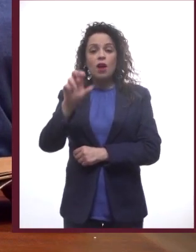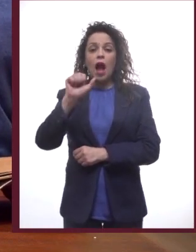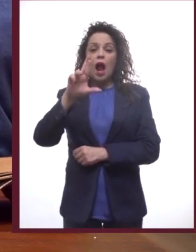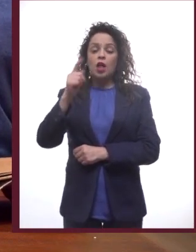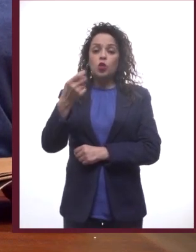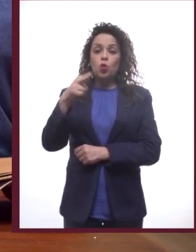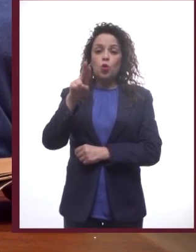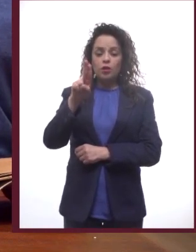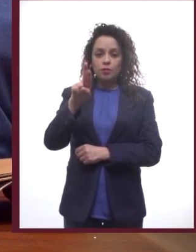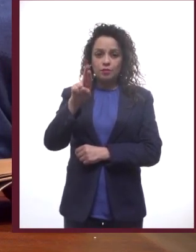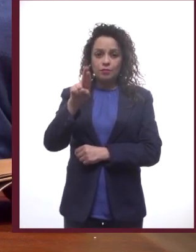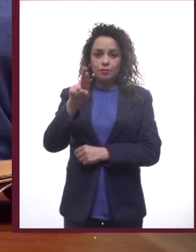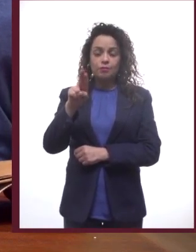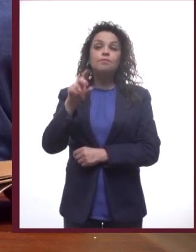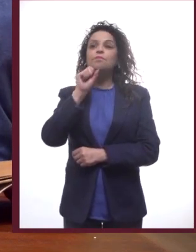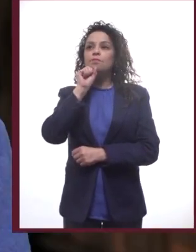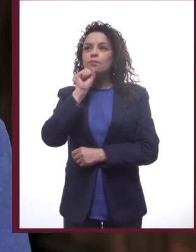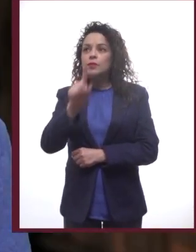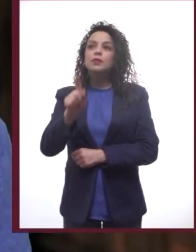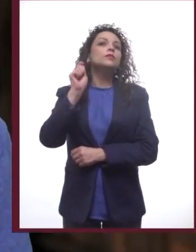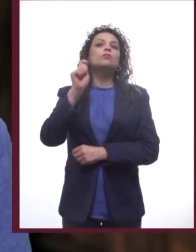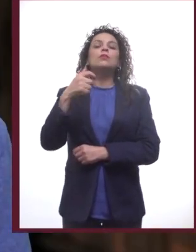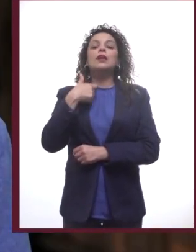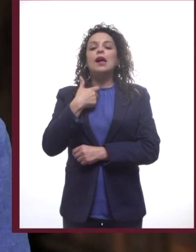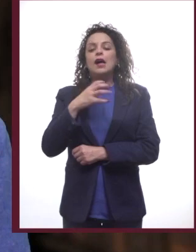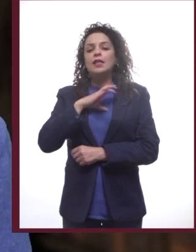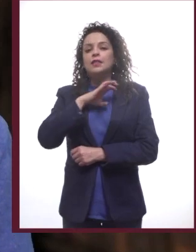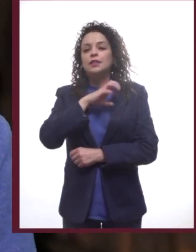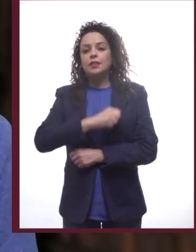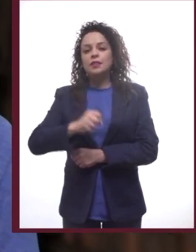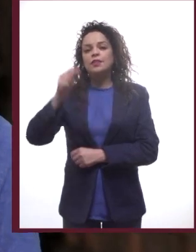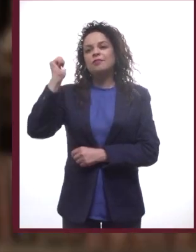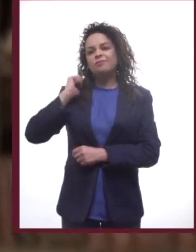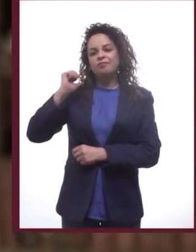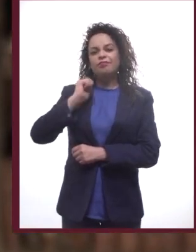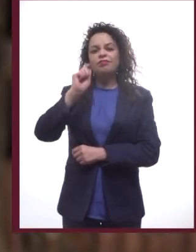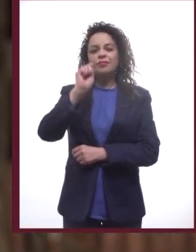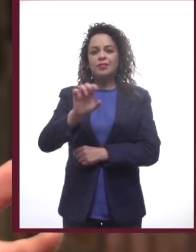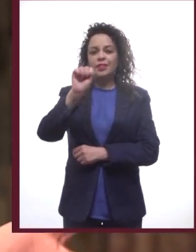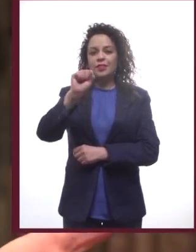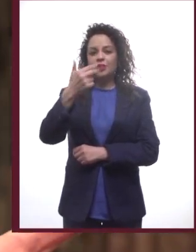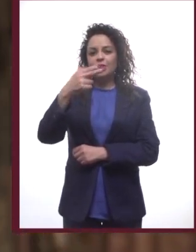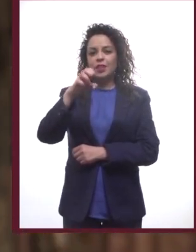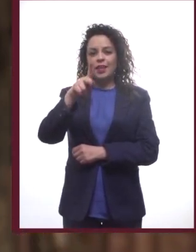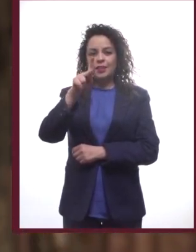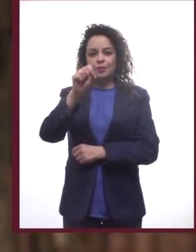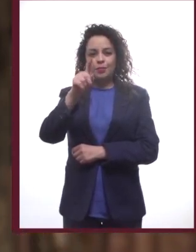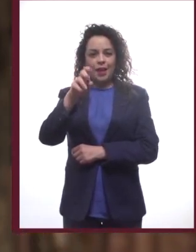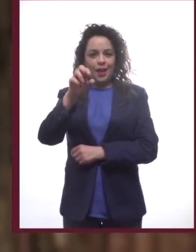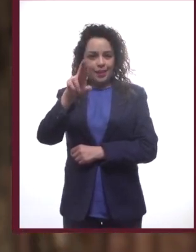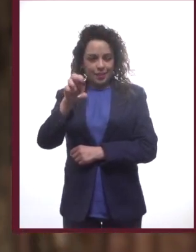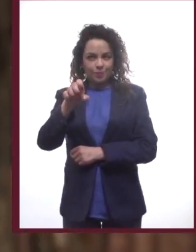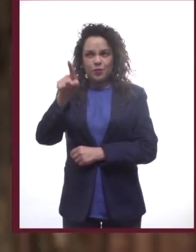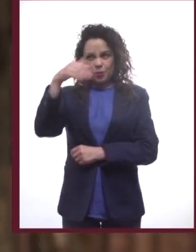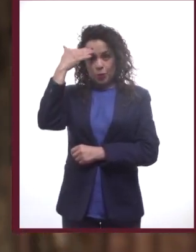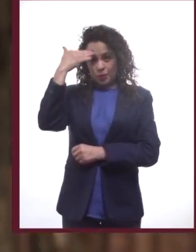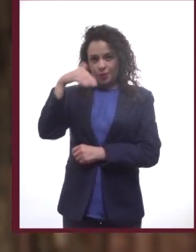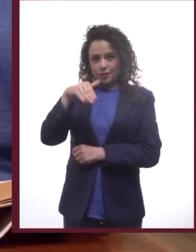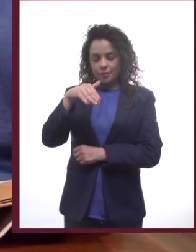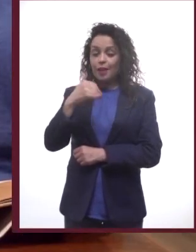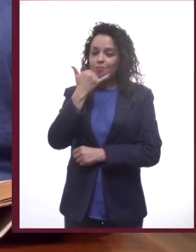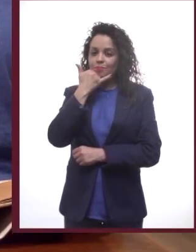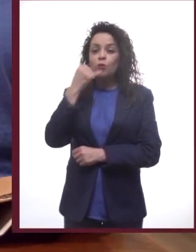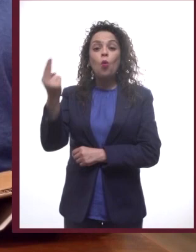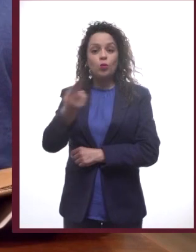Arthur Conan Doyle. También soy amante de lo clásico. Shakespeare. Tú sabes. Perdón,